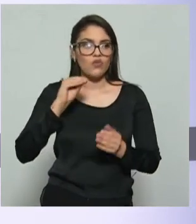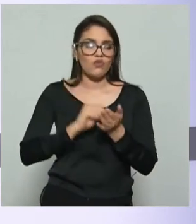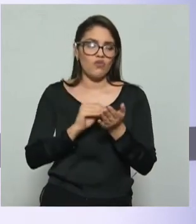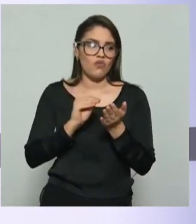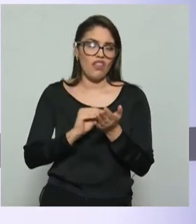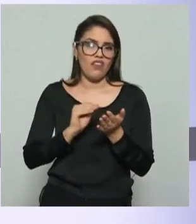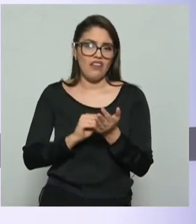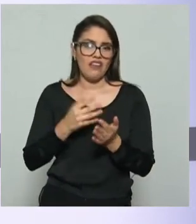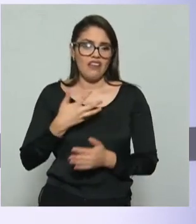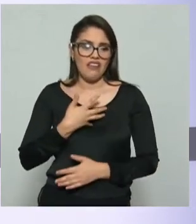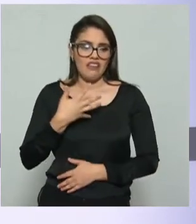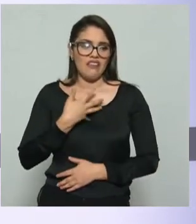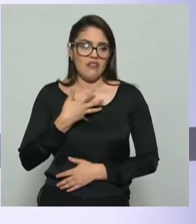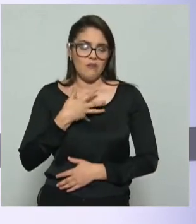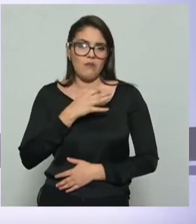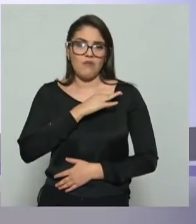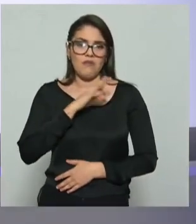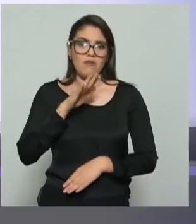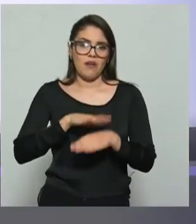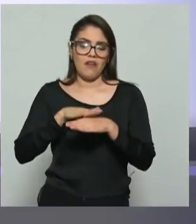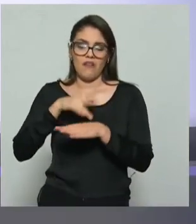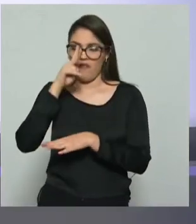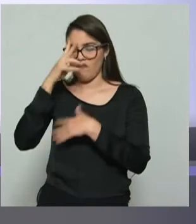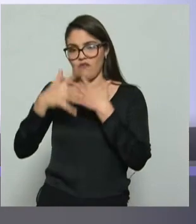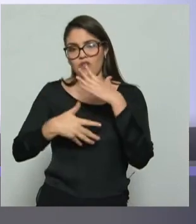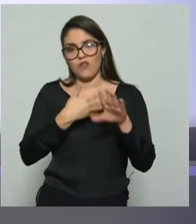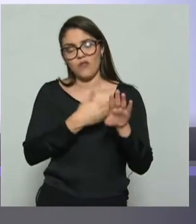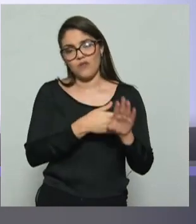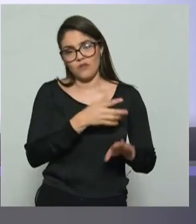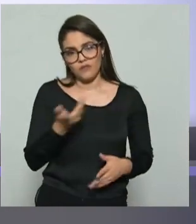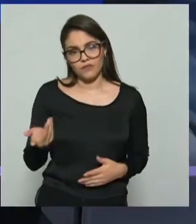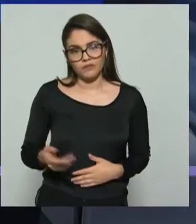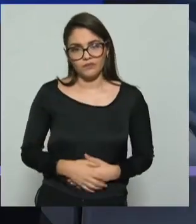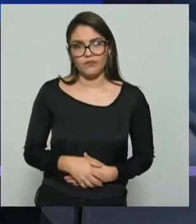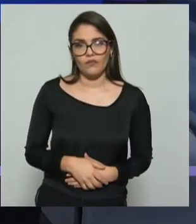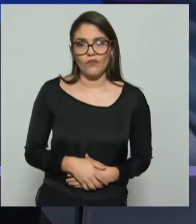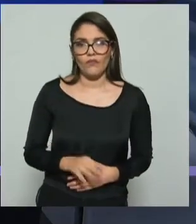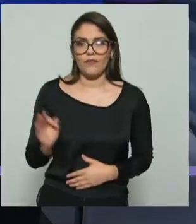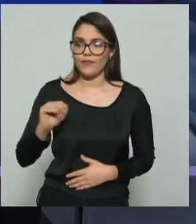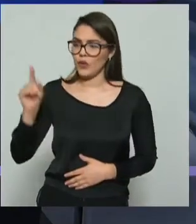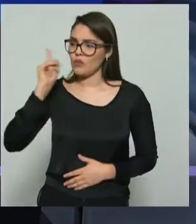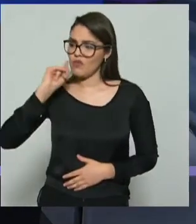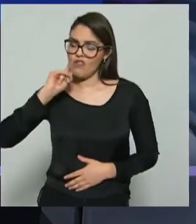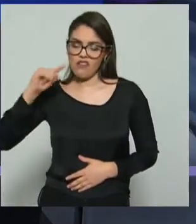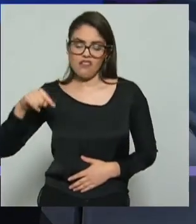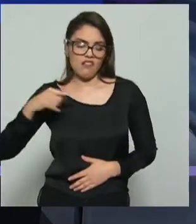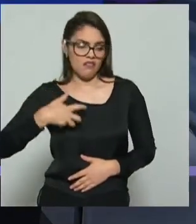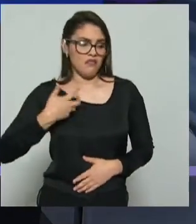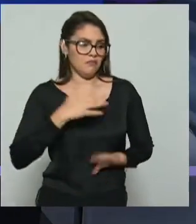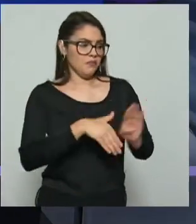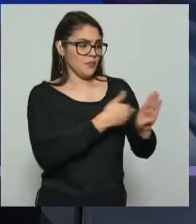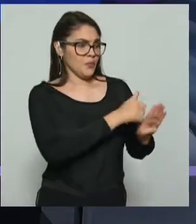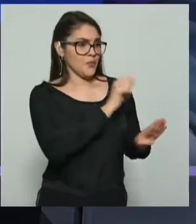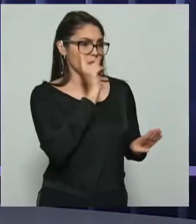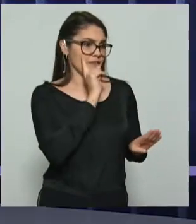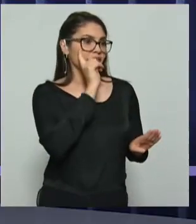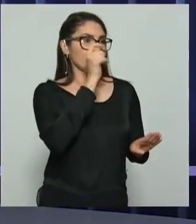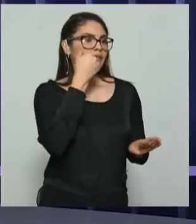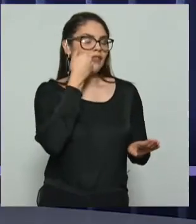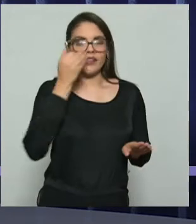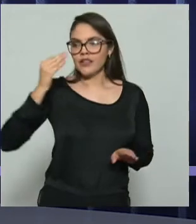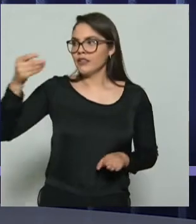por qué ser blanco de la violencia, como pasa con muchas mujeres, ¿no? Incluso en un proceso familiar. Bueno, oye, ¿y qué